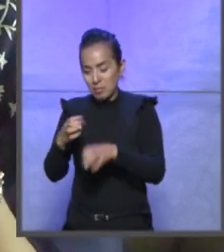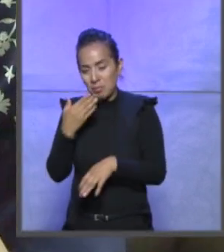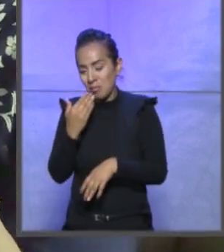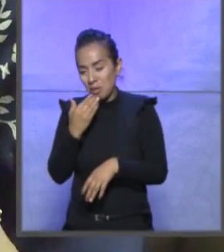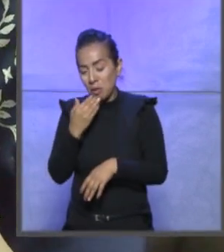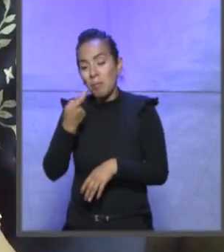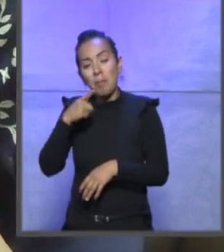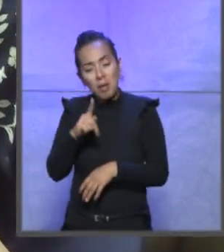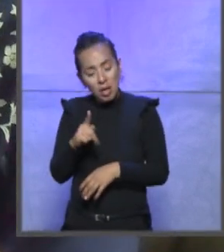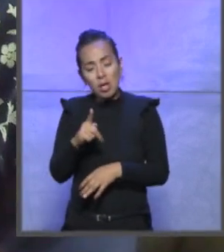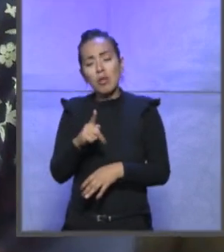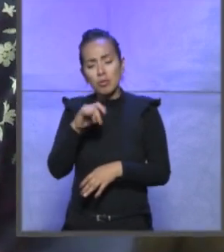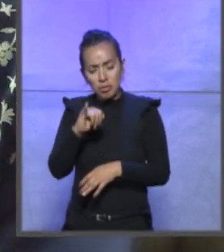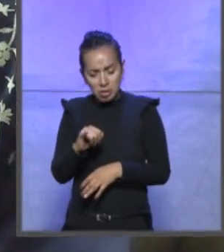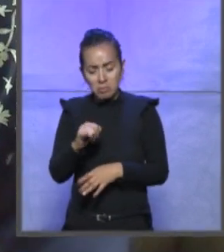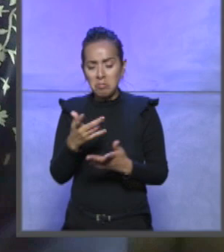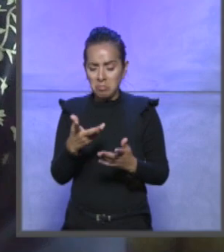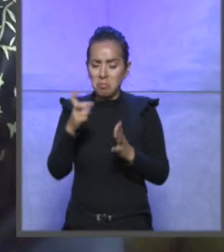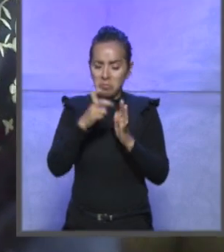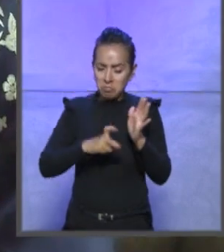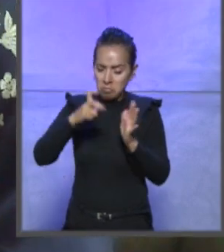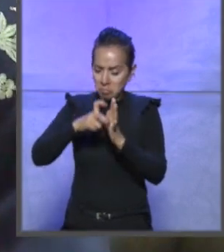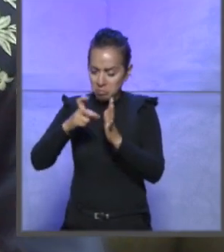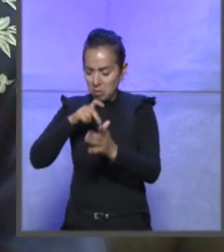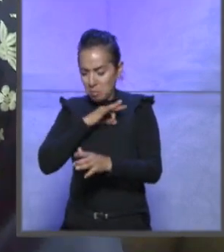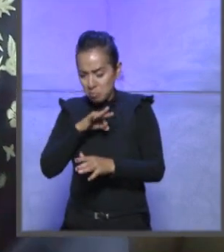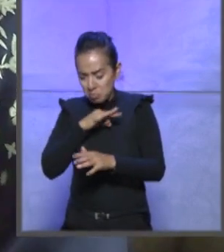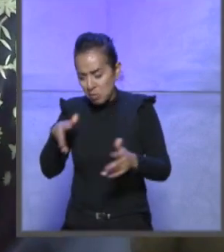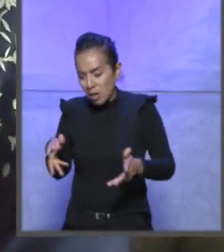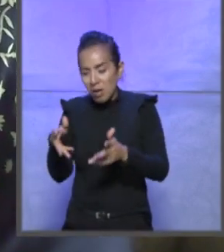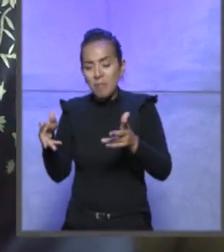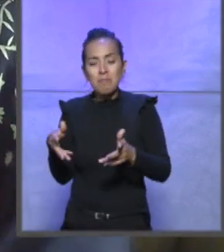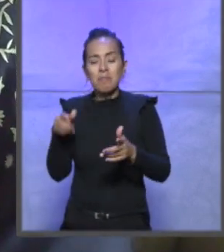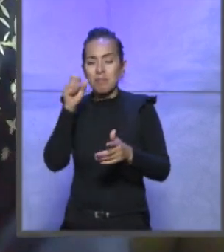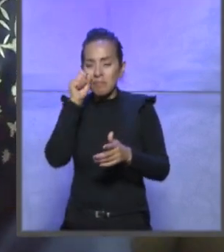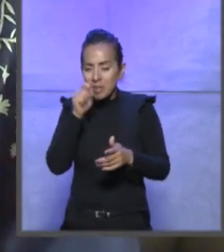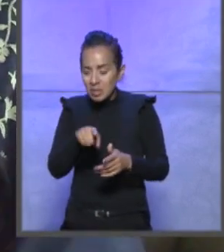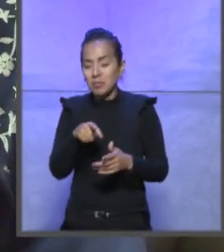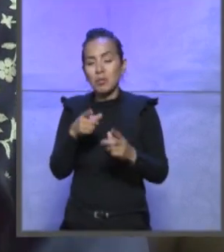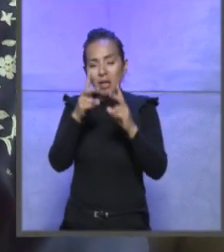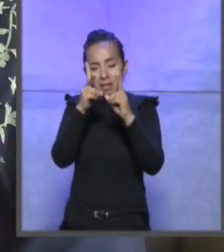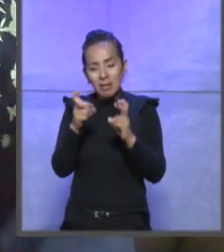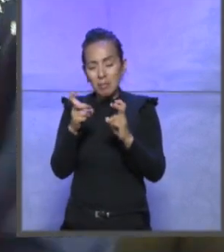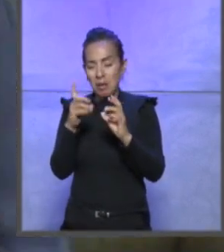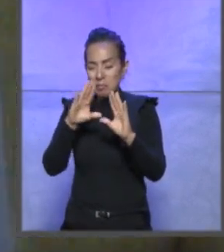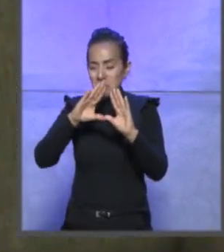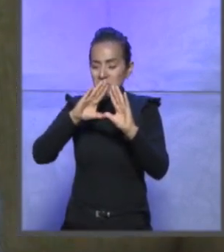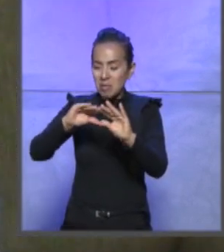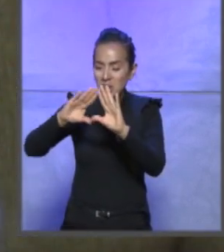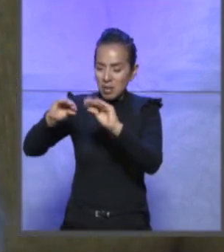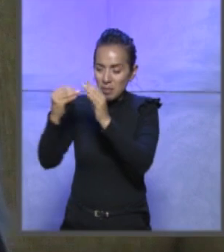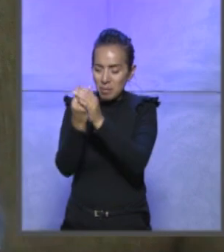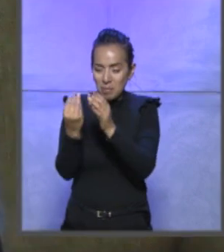que se tienen que venir impulsando, y entonces pasamos también al tema de la capacitación. Esto